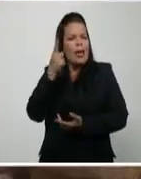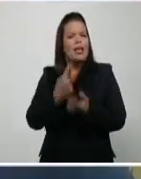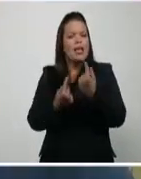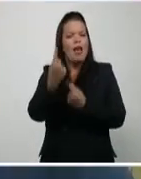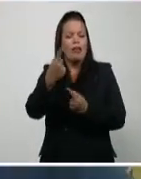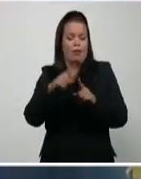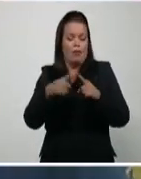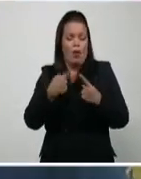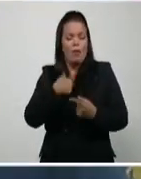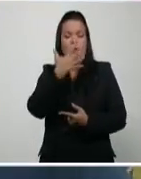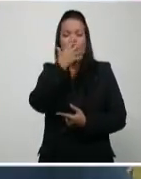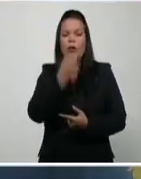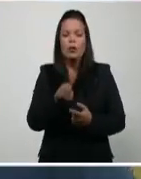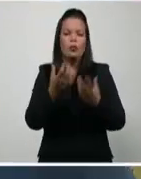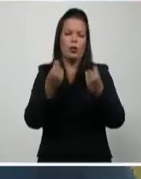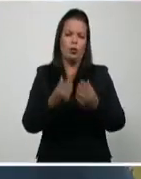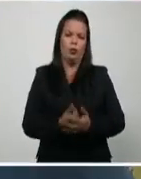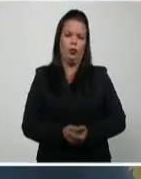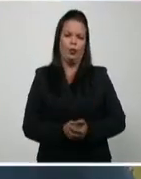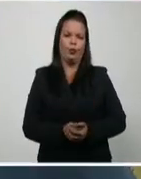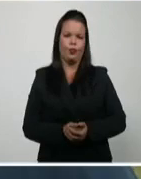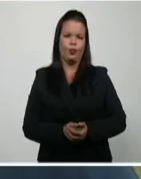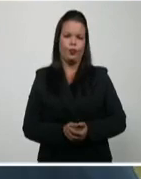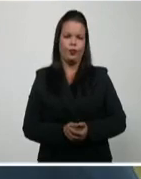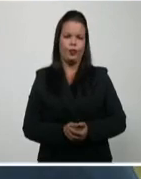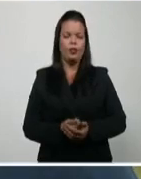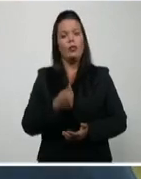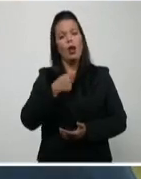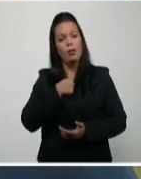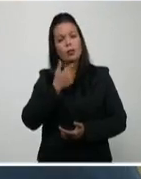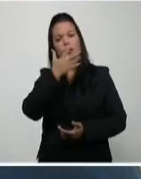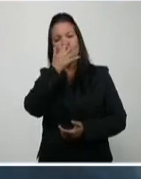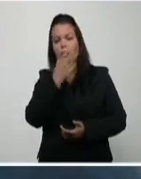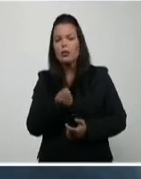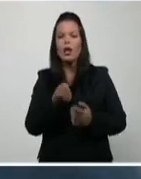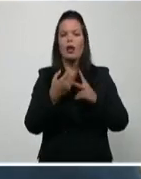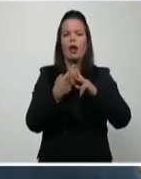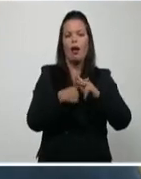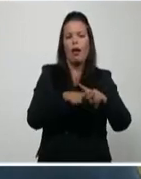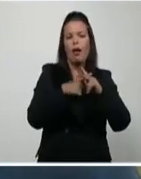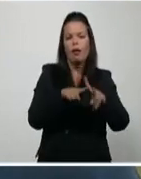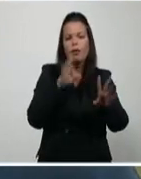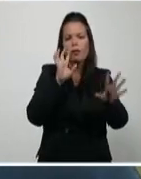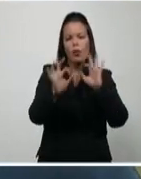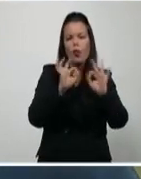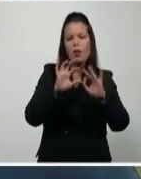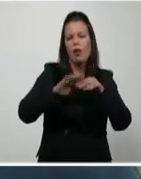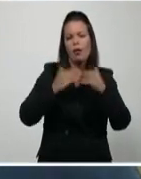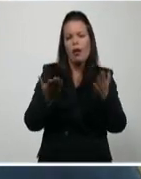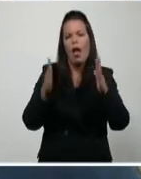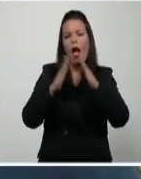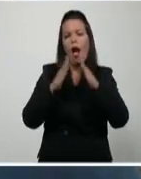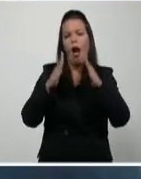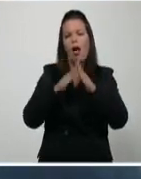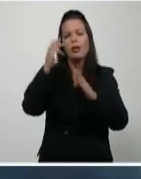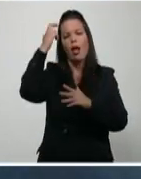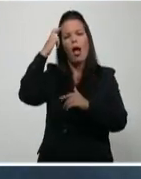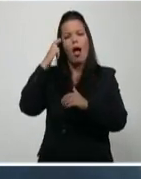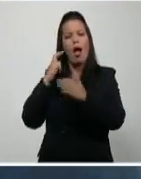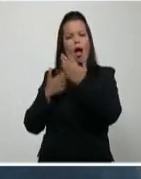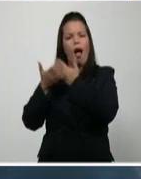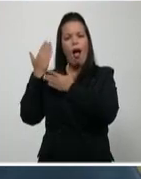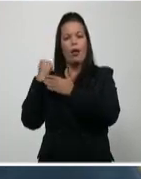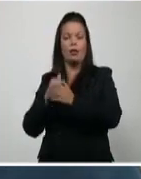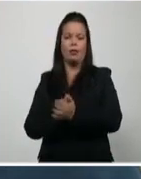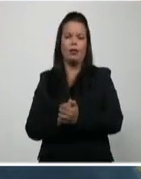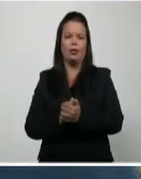que hago. Principalmente me gustaría restaurar, cuando nos graduáramos de esto, las casas coloniales, las fachadas,